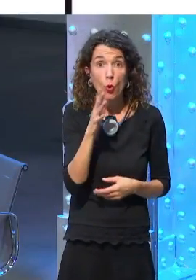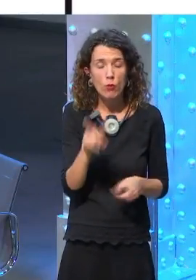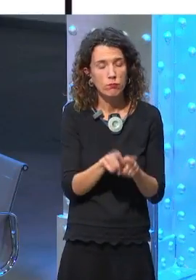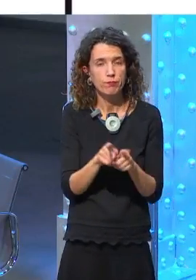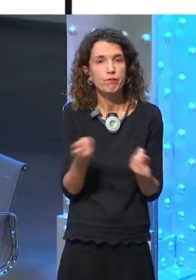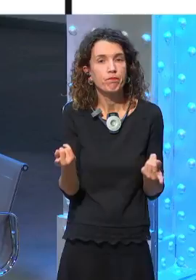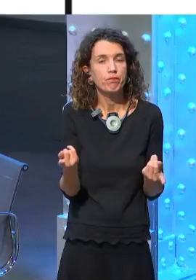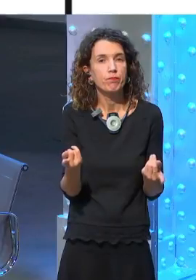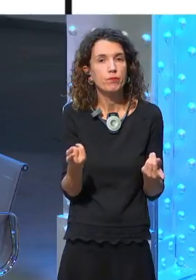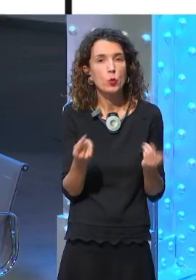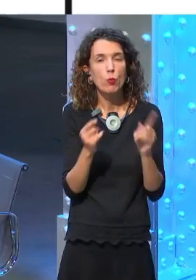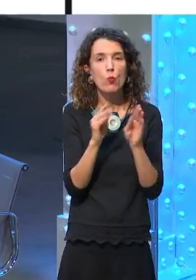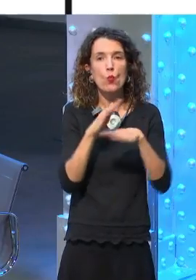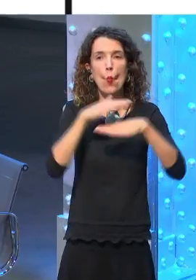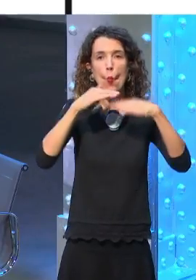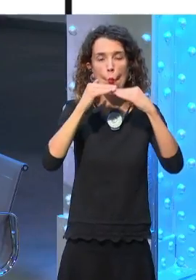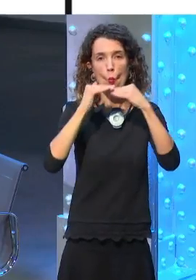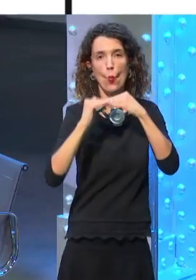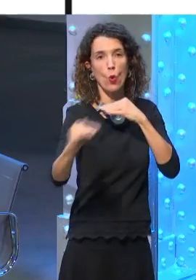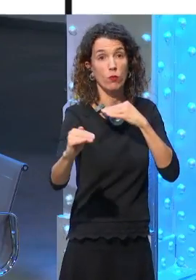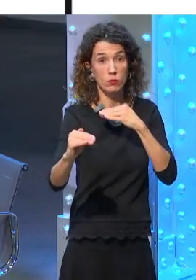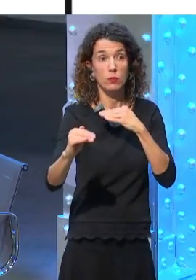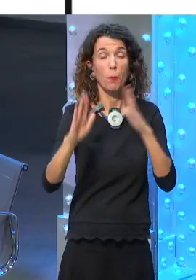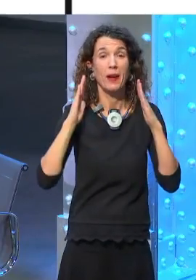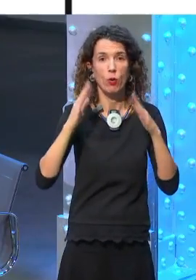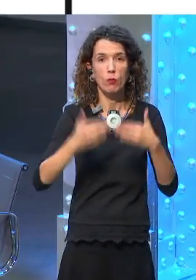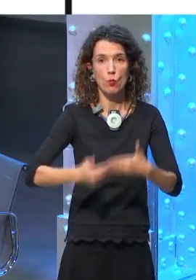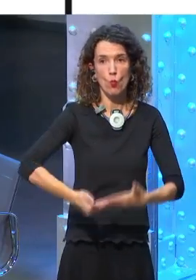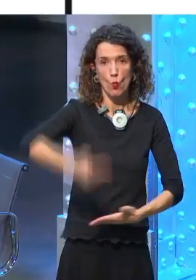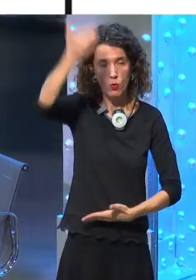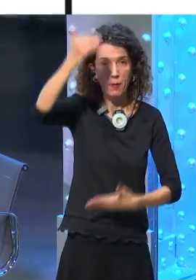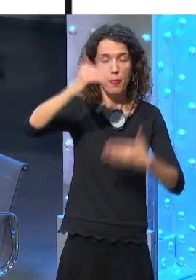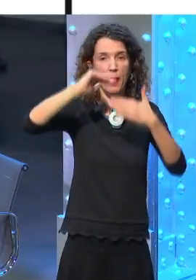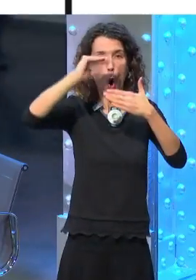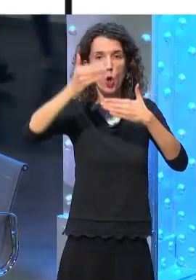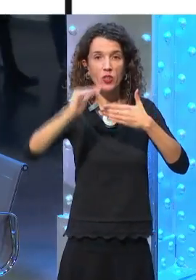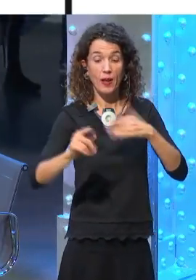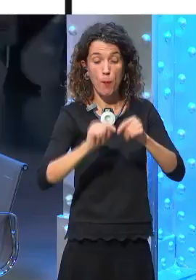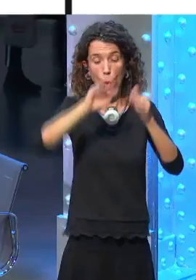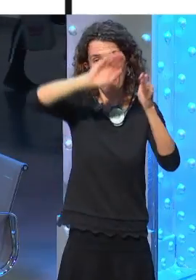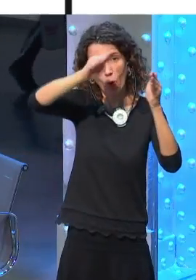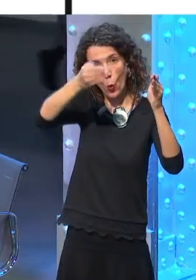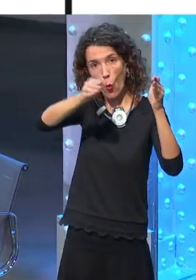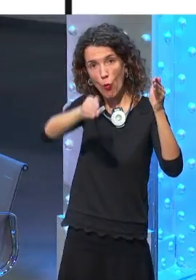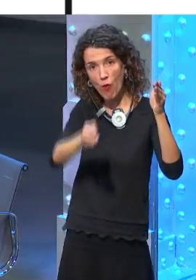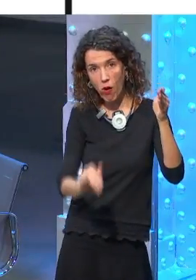es relativamente plana, pero a partir de ahí la pared empezaba a oscilar, y cuando había curvas en la